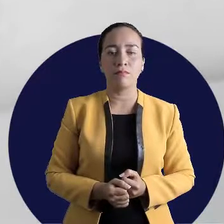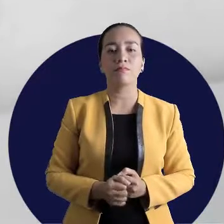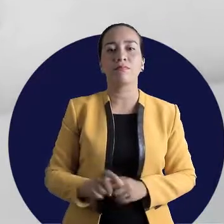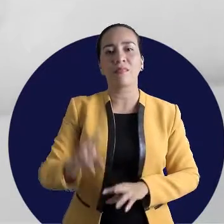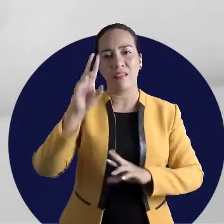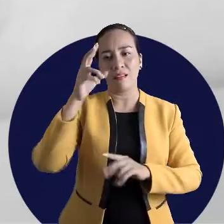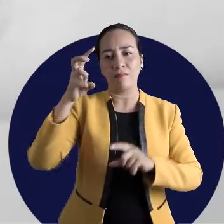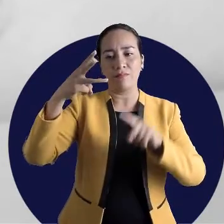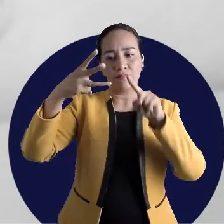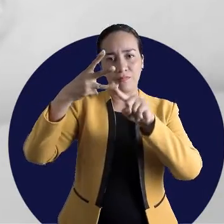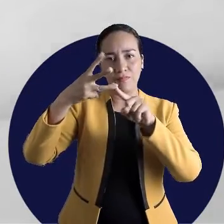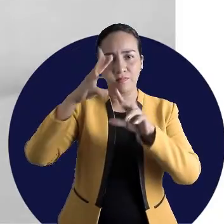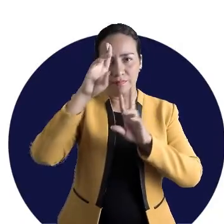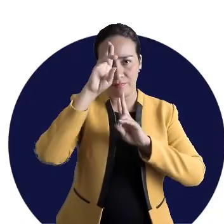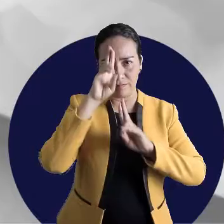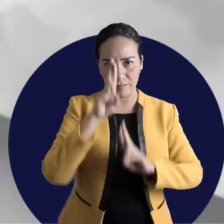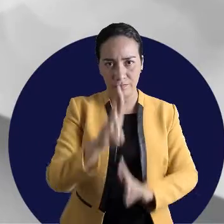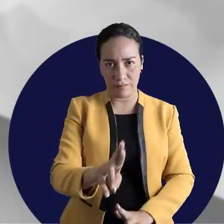Respetar.